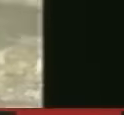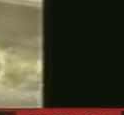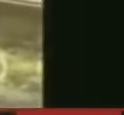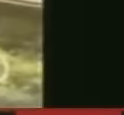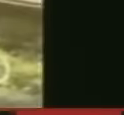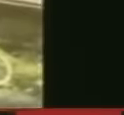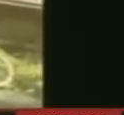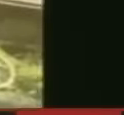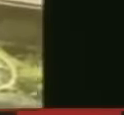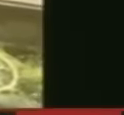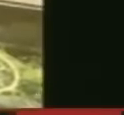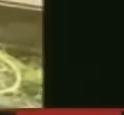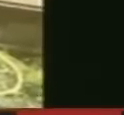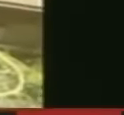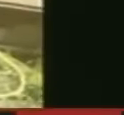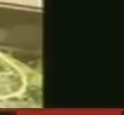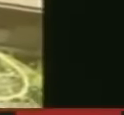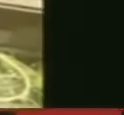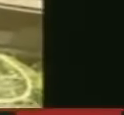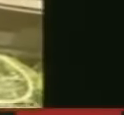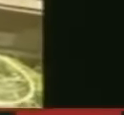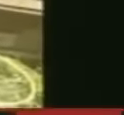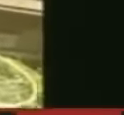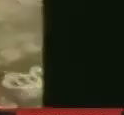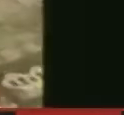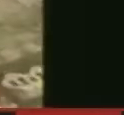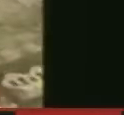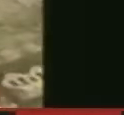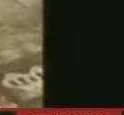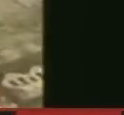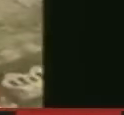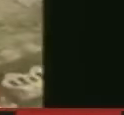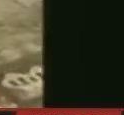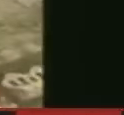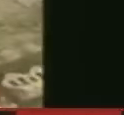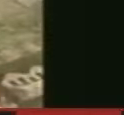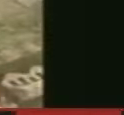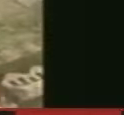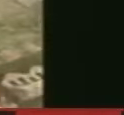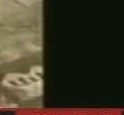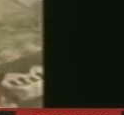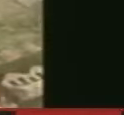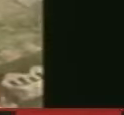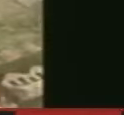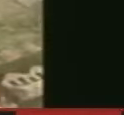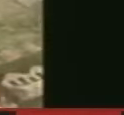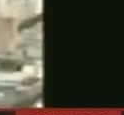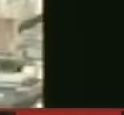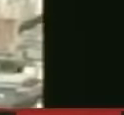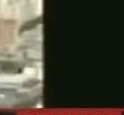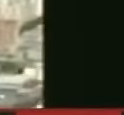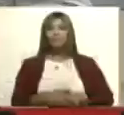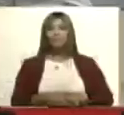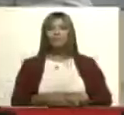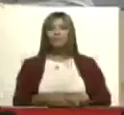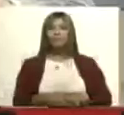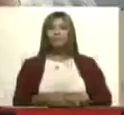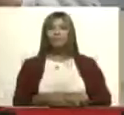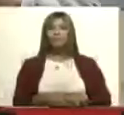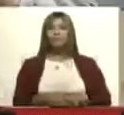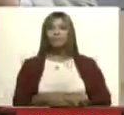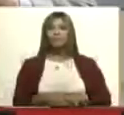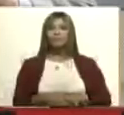porque yo les envío a ustedes tres, donde aparece una recreación de cómo pudo haber sido la caída.